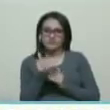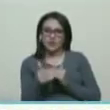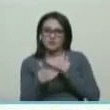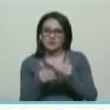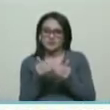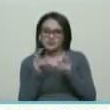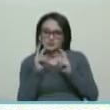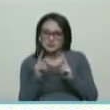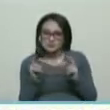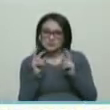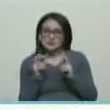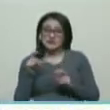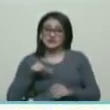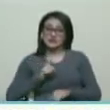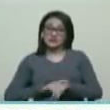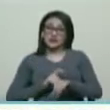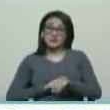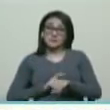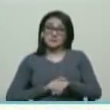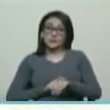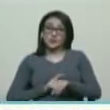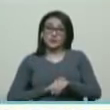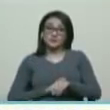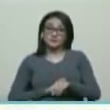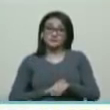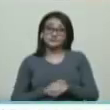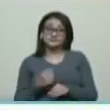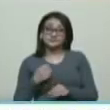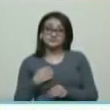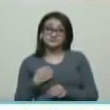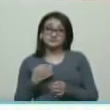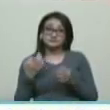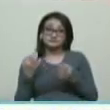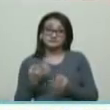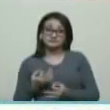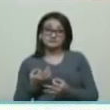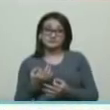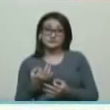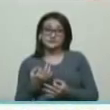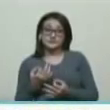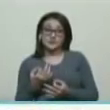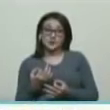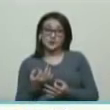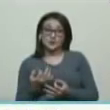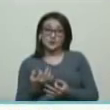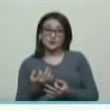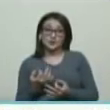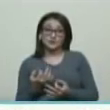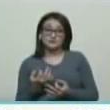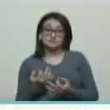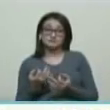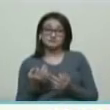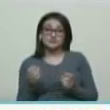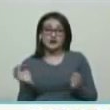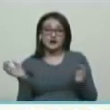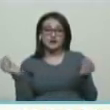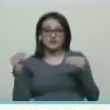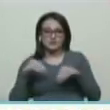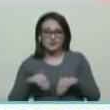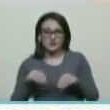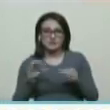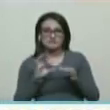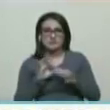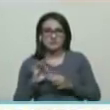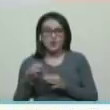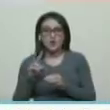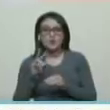veras requiere tiempo, y por eso yo estoy seguro de que al fin y al cabo vamos a llegar a unos